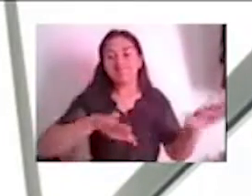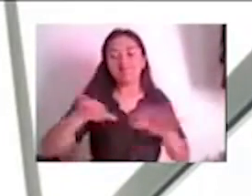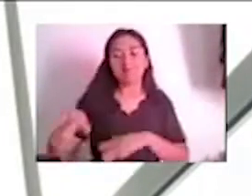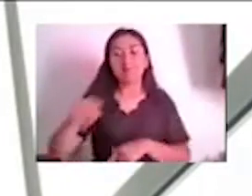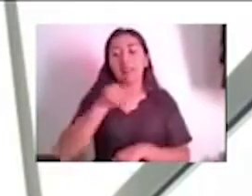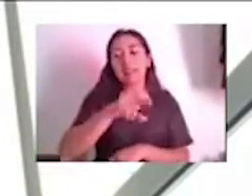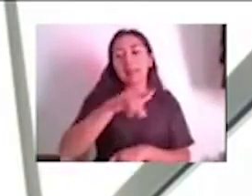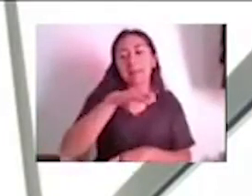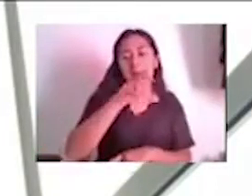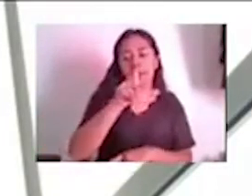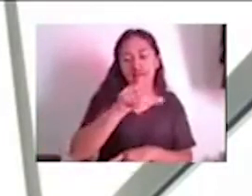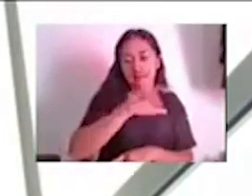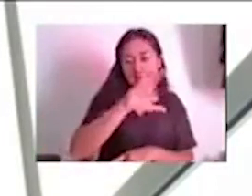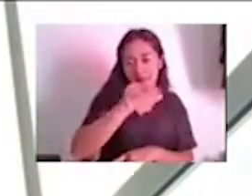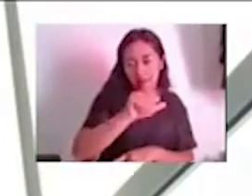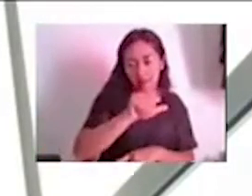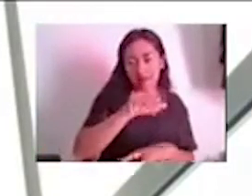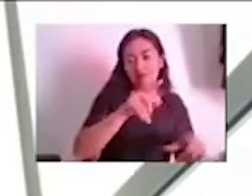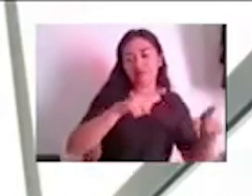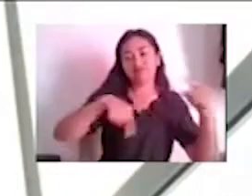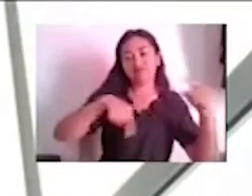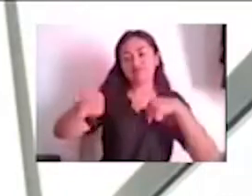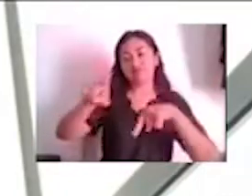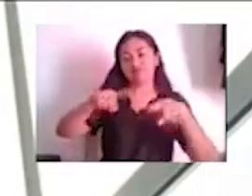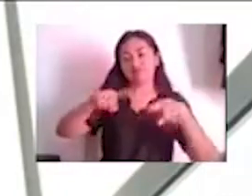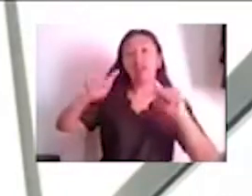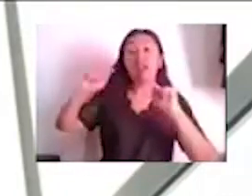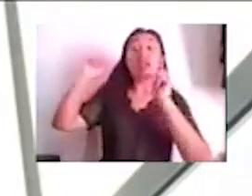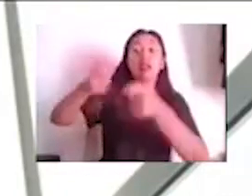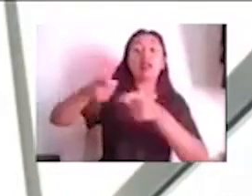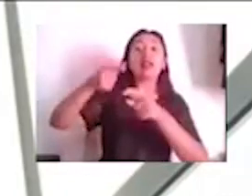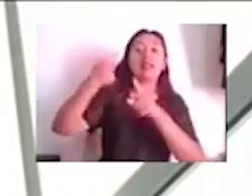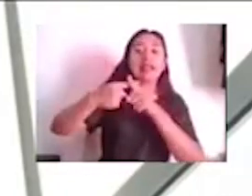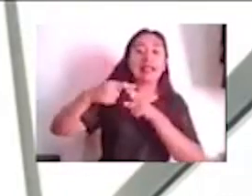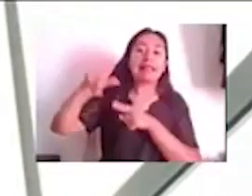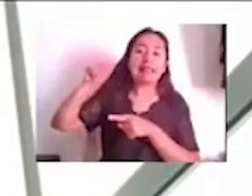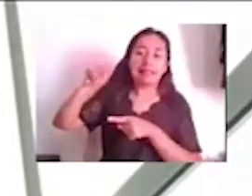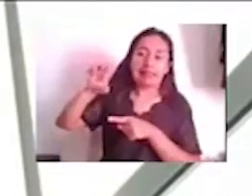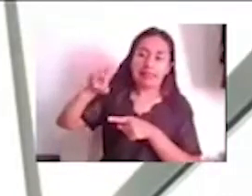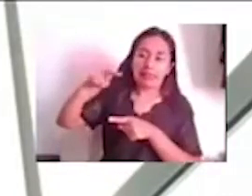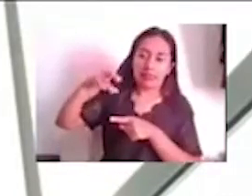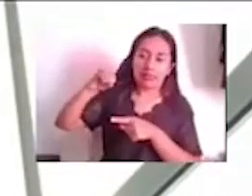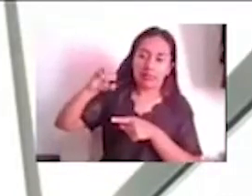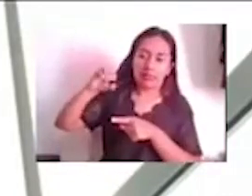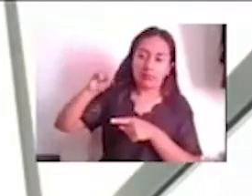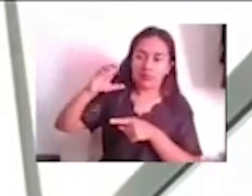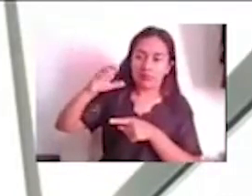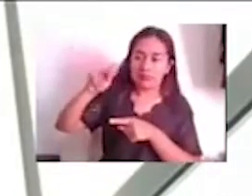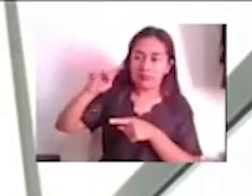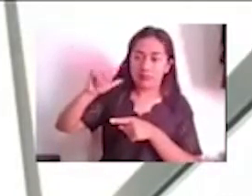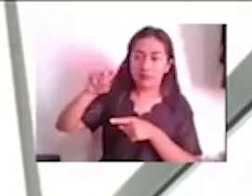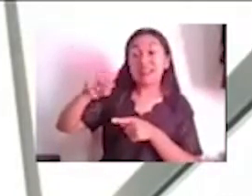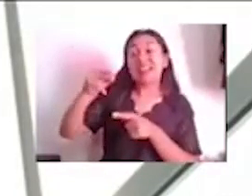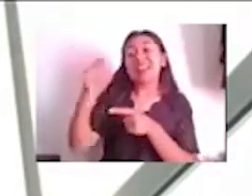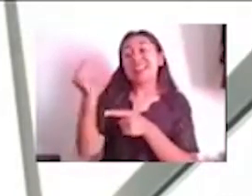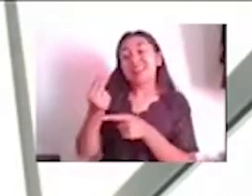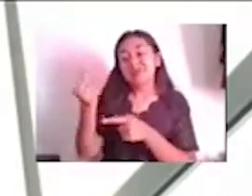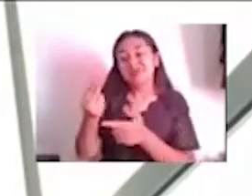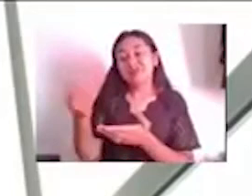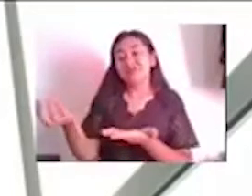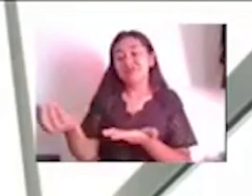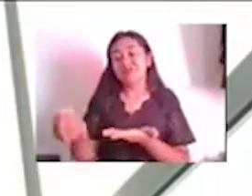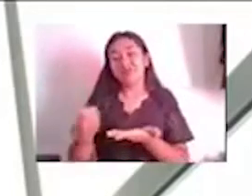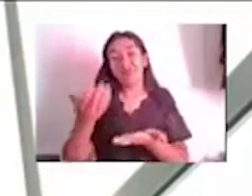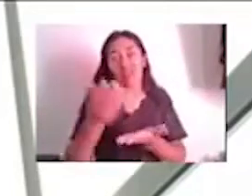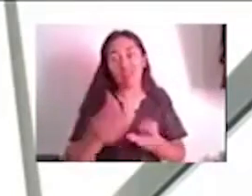desde la ciudad de Tenochtitlan y había que entregar un tributo. Fundamentalmente esos son los costos, digamos. También en las